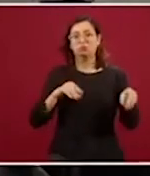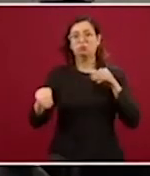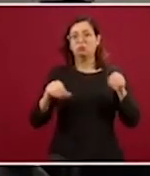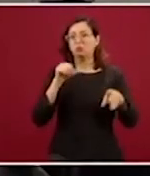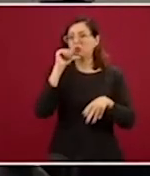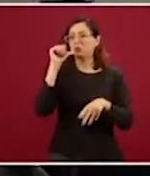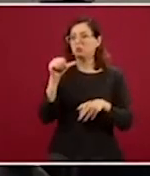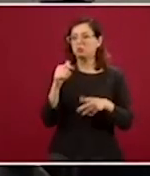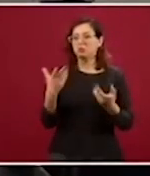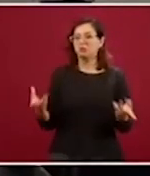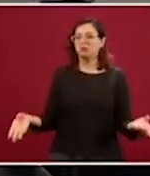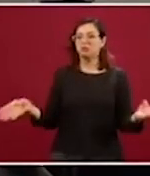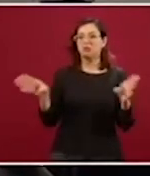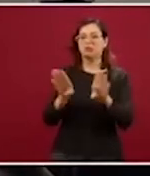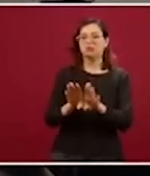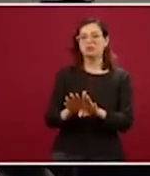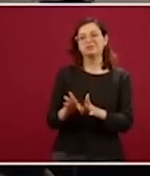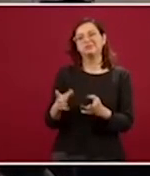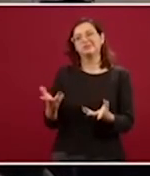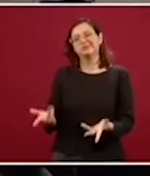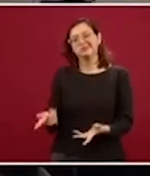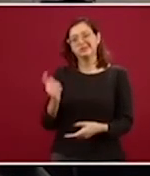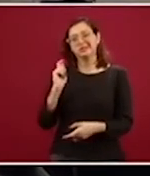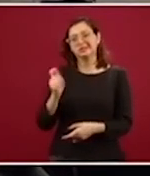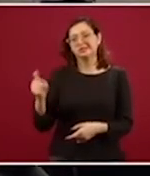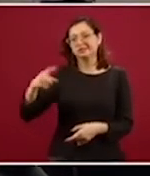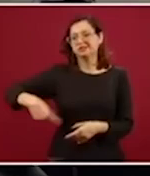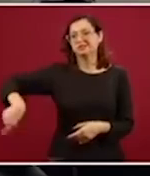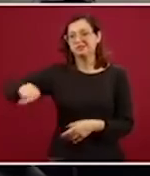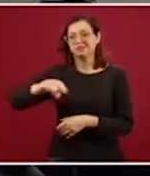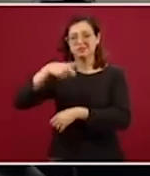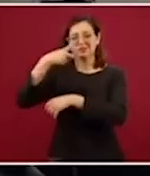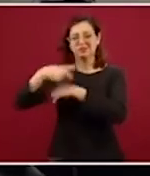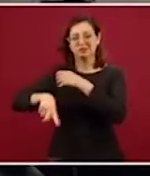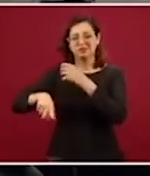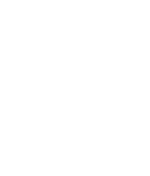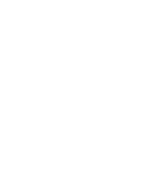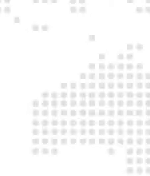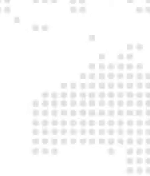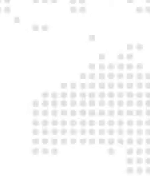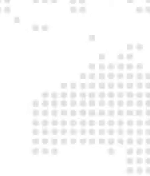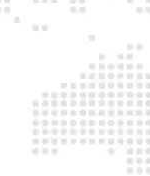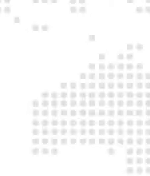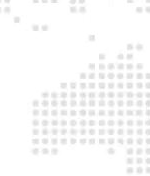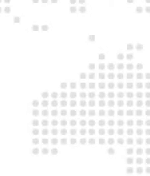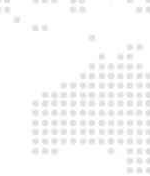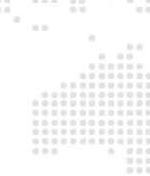eso no quiere decir no hacer las medidas de salud pública necesarias.